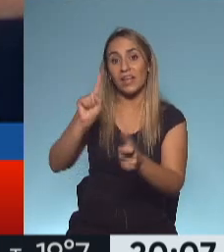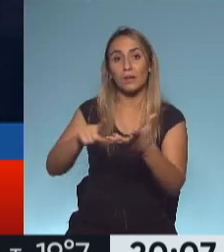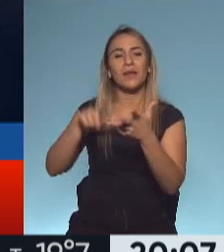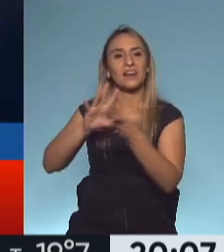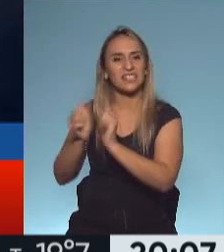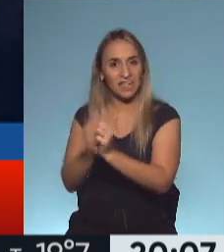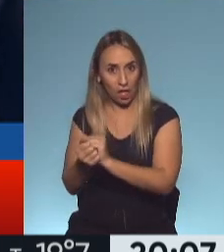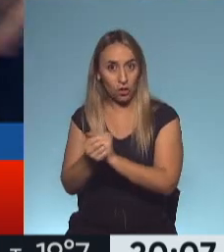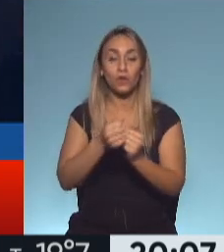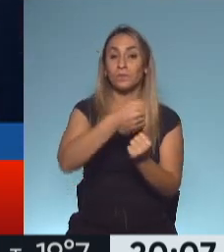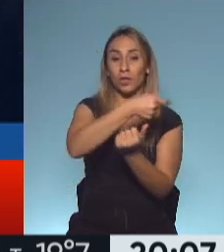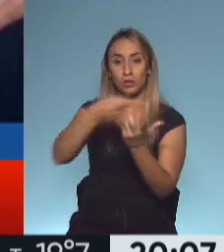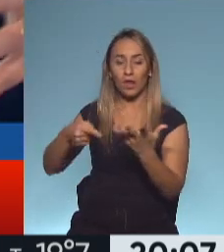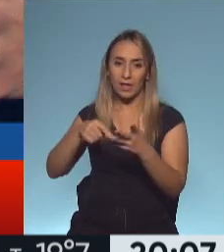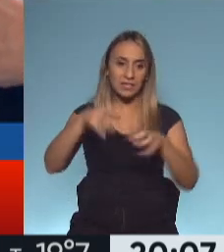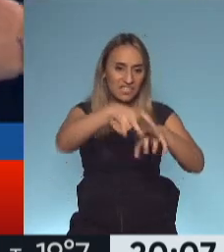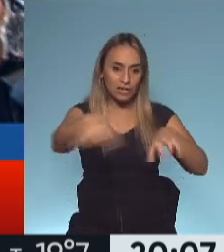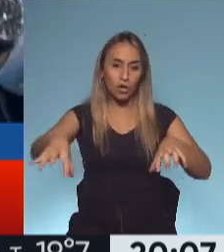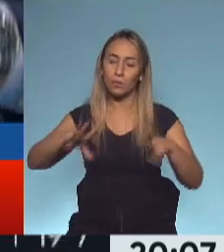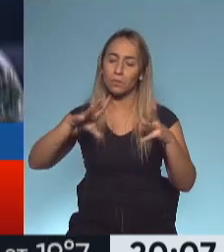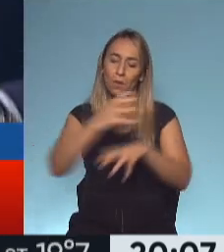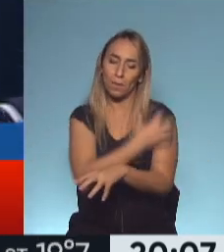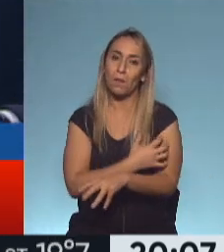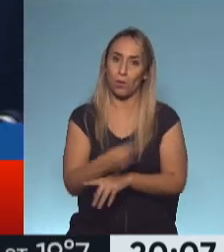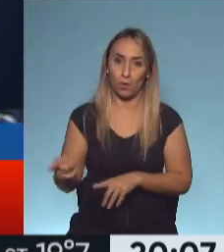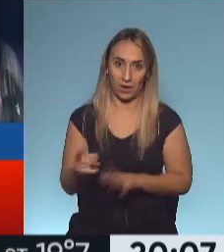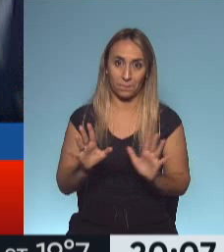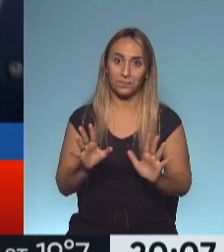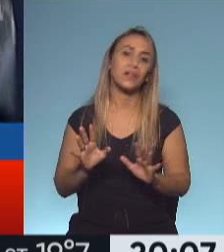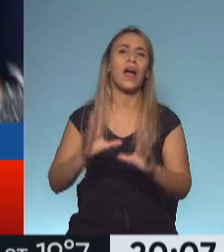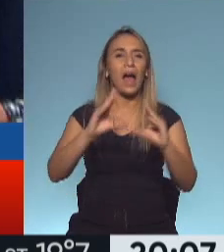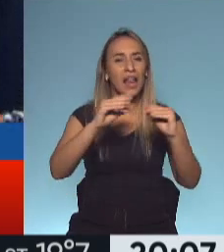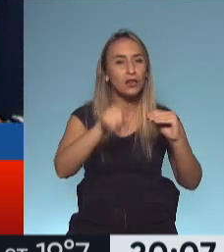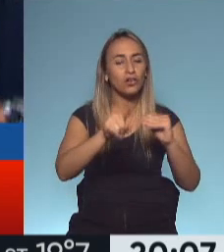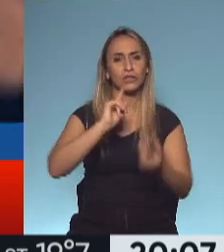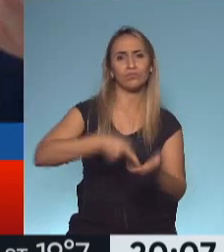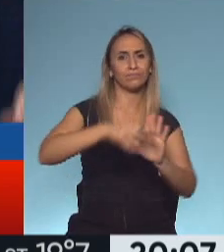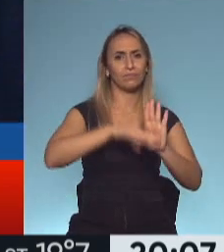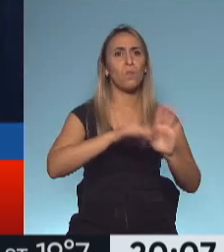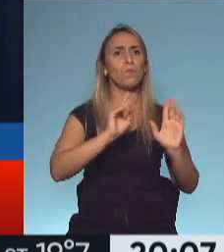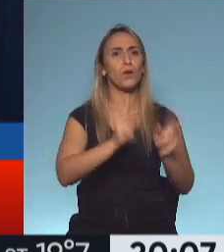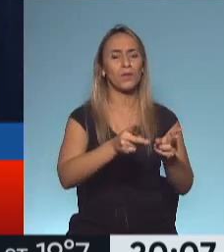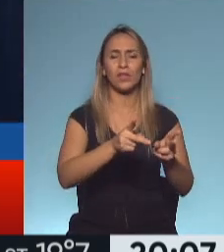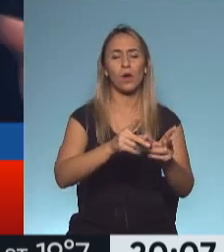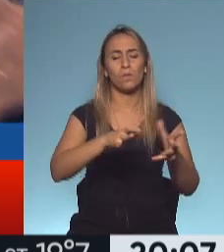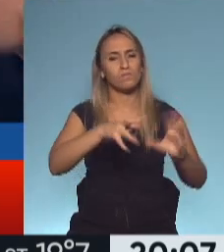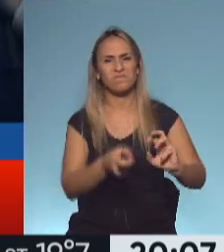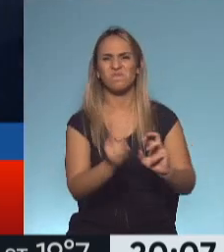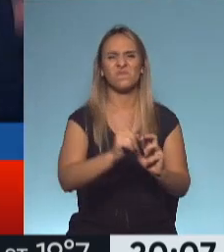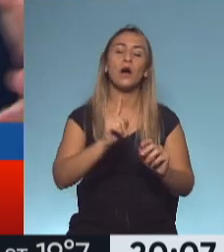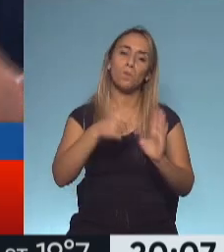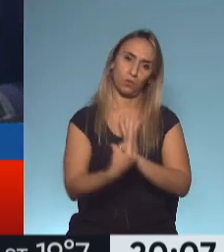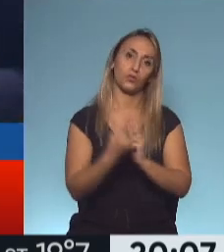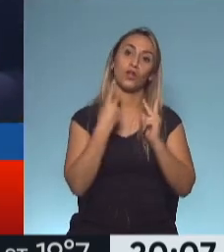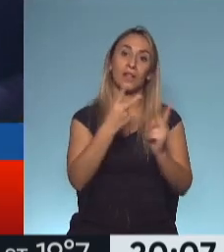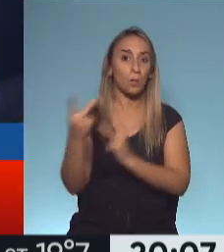está el trabajo del sector más pobre, del sector informal. Las restricciones de la noche no afectan tanto si el tema del transporte público. Entonces ahí es